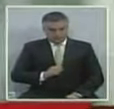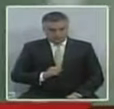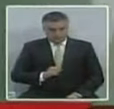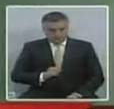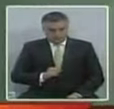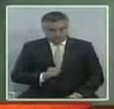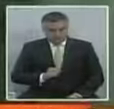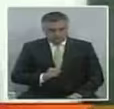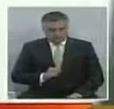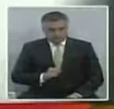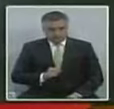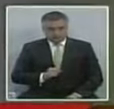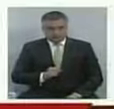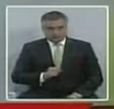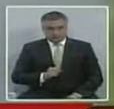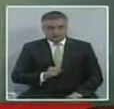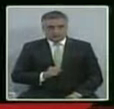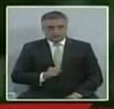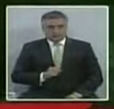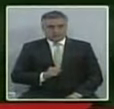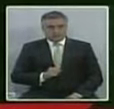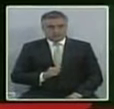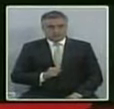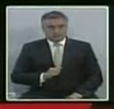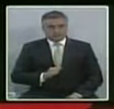Cuidado, cuidado.